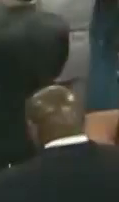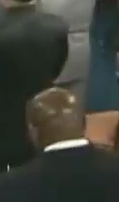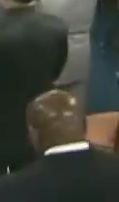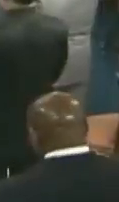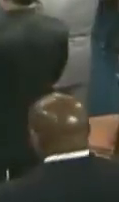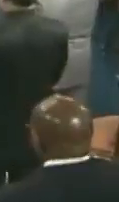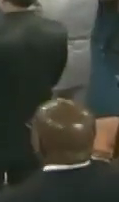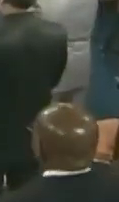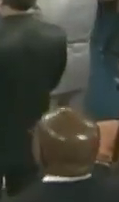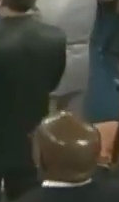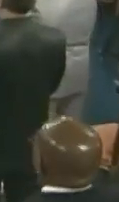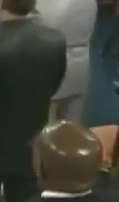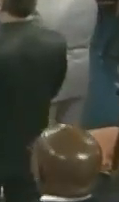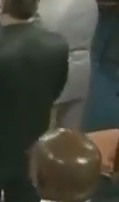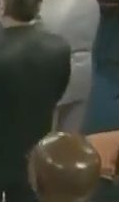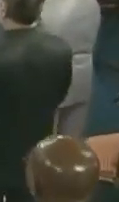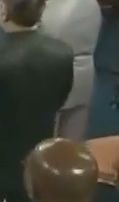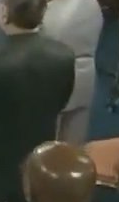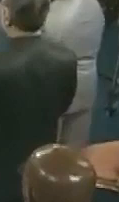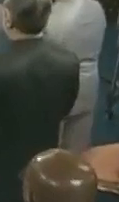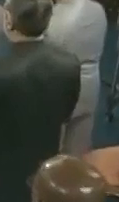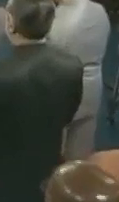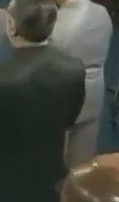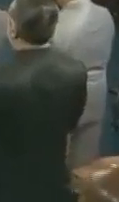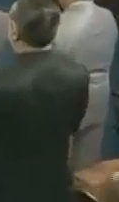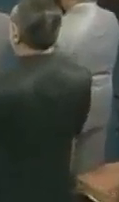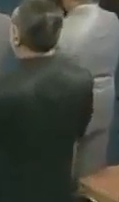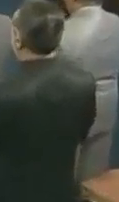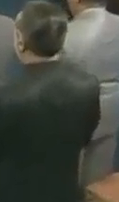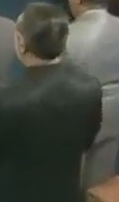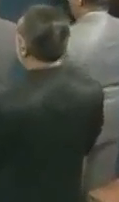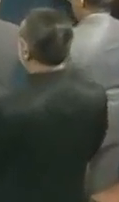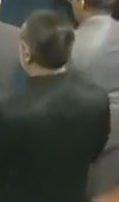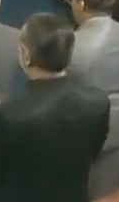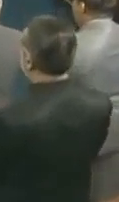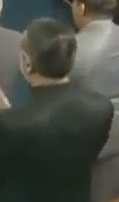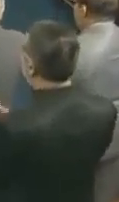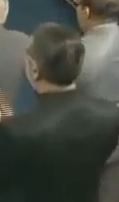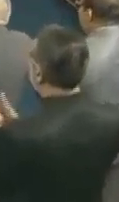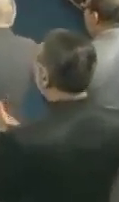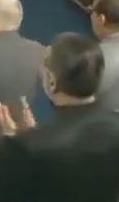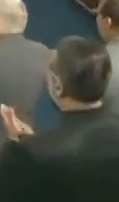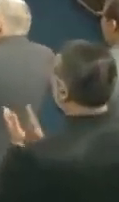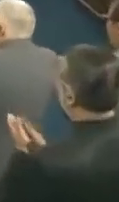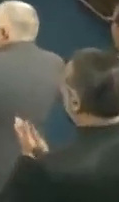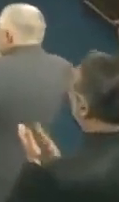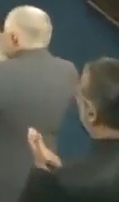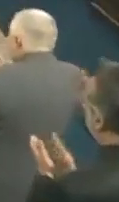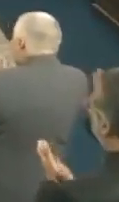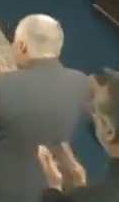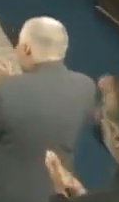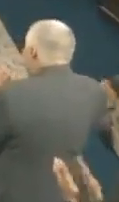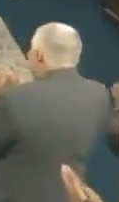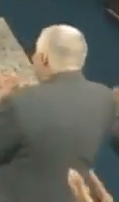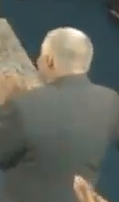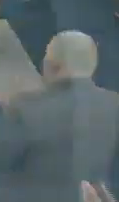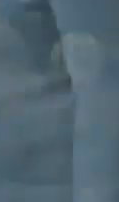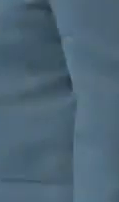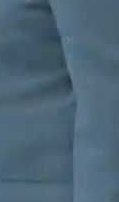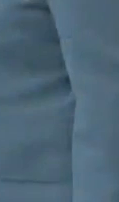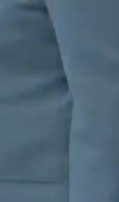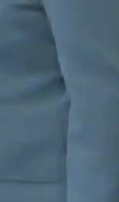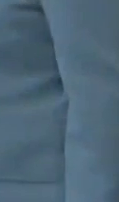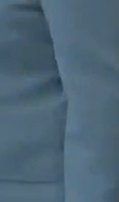Moros, presidente constitucional de la República Bolivariana de Venezuela. Acto de despedida y condecoración al embajador